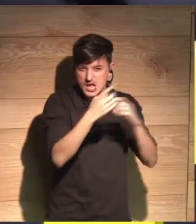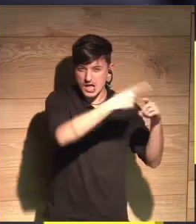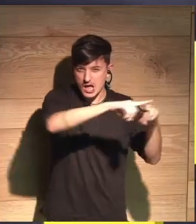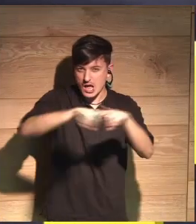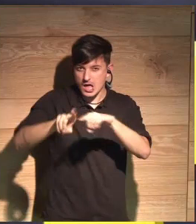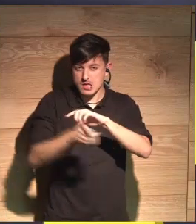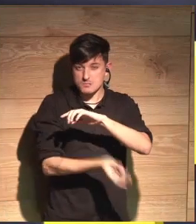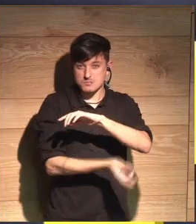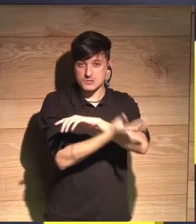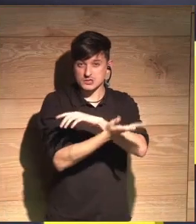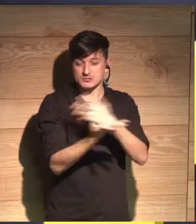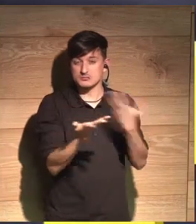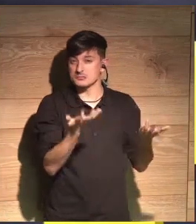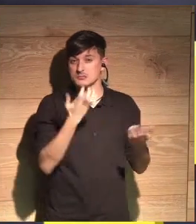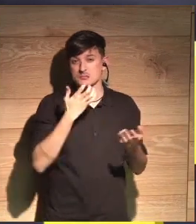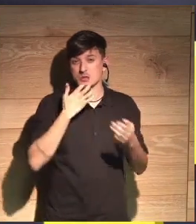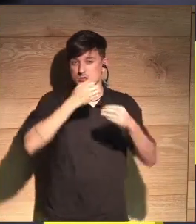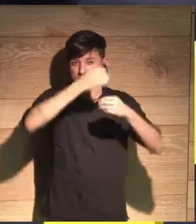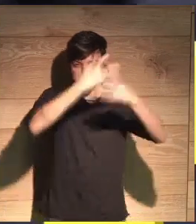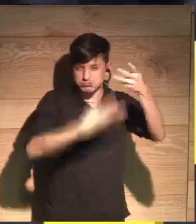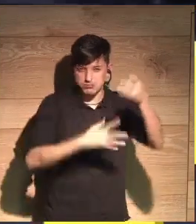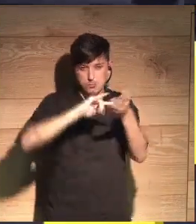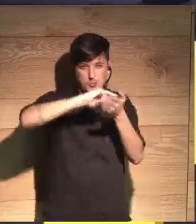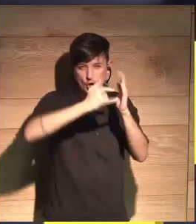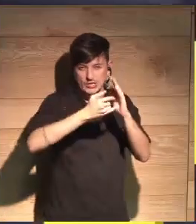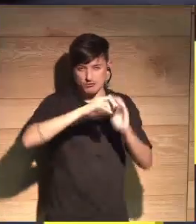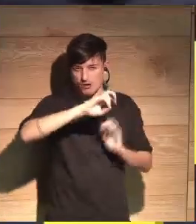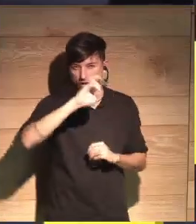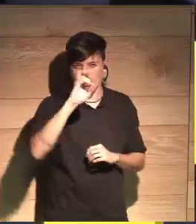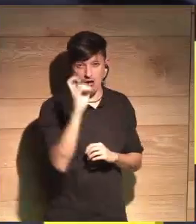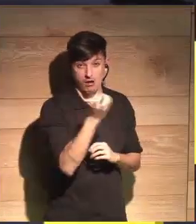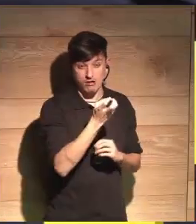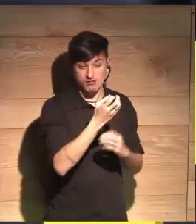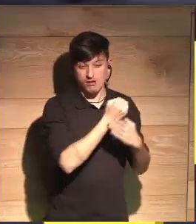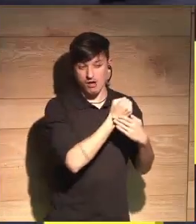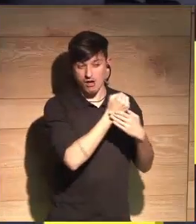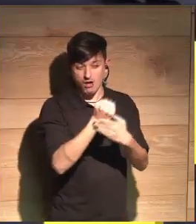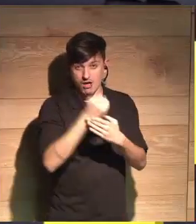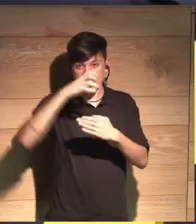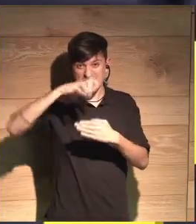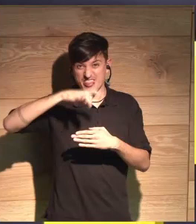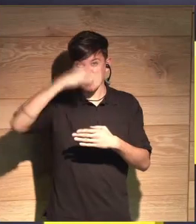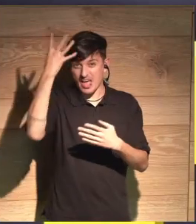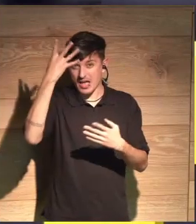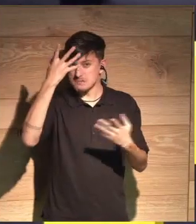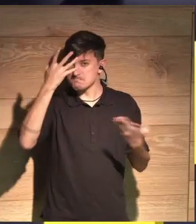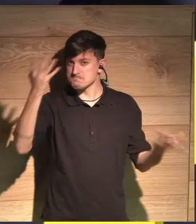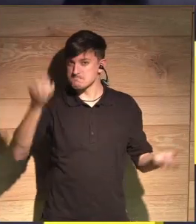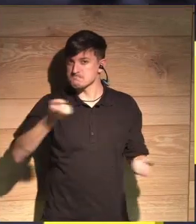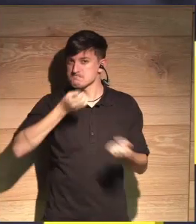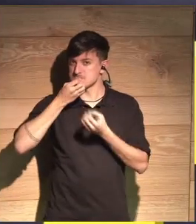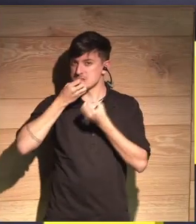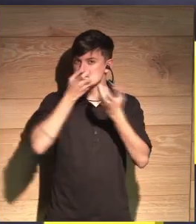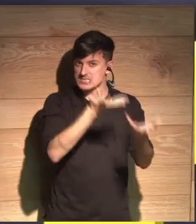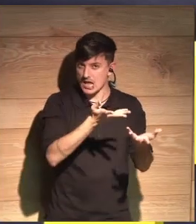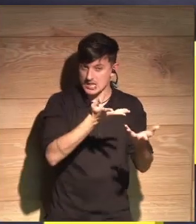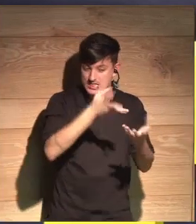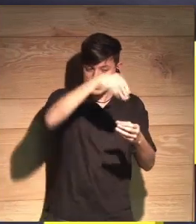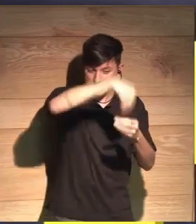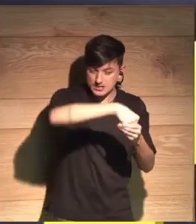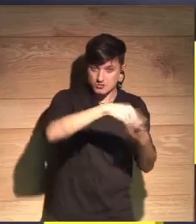enmarcan otra serie de proyectos que apoyan las ideas y los mensajes que se publican en nuestra